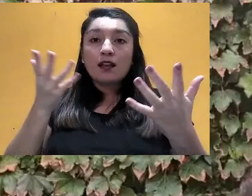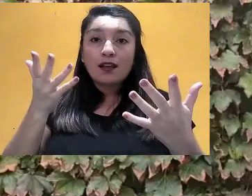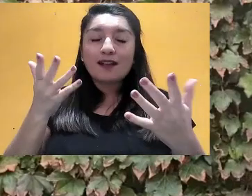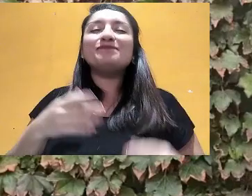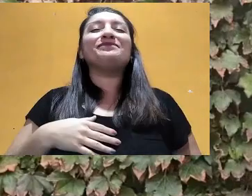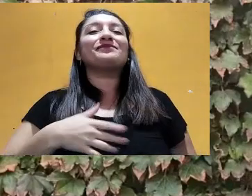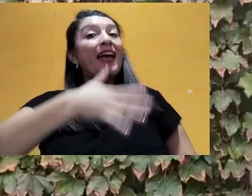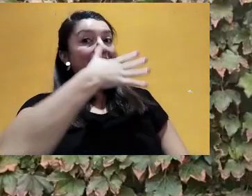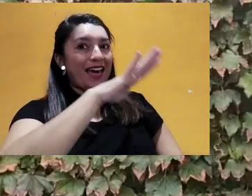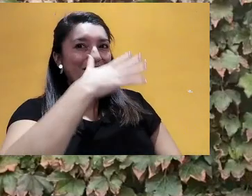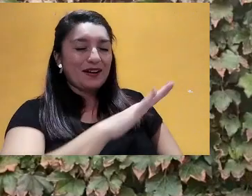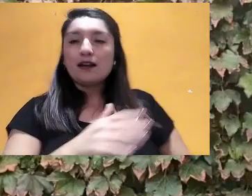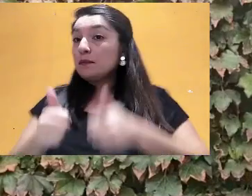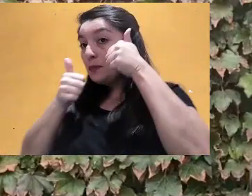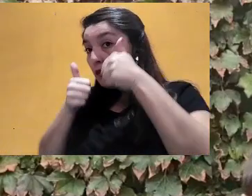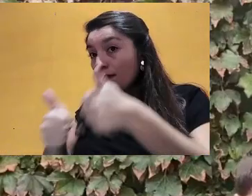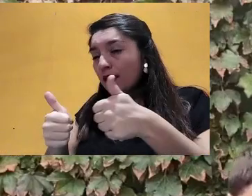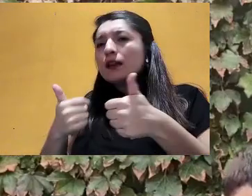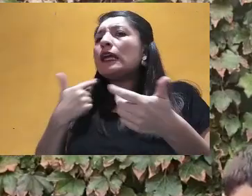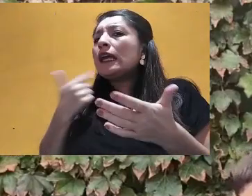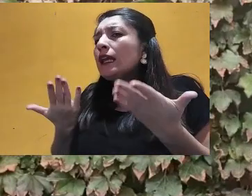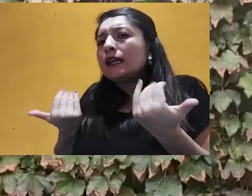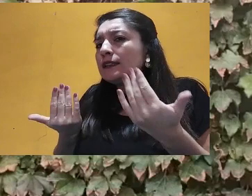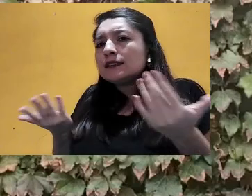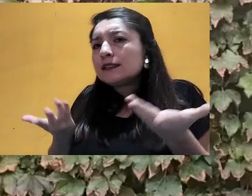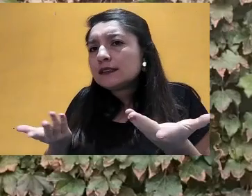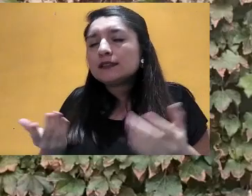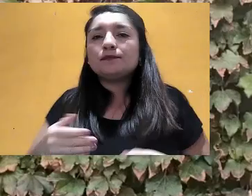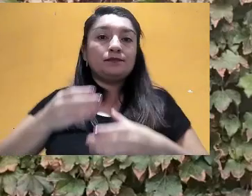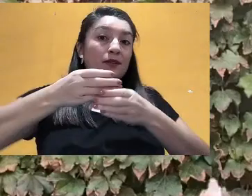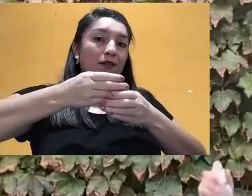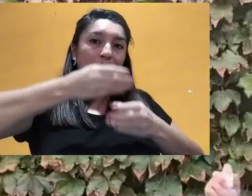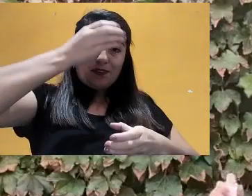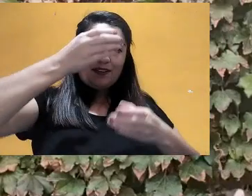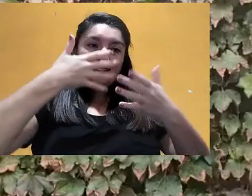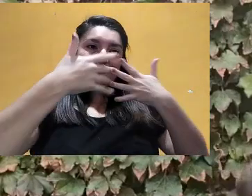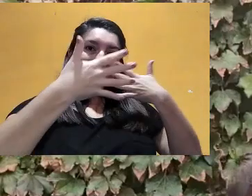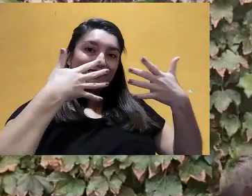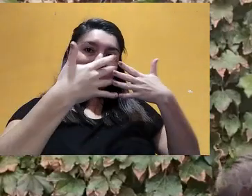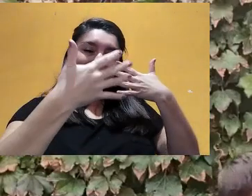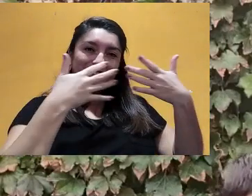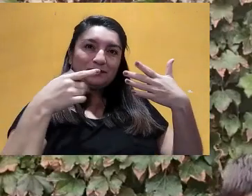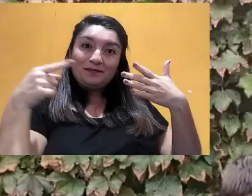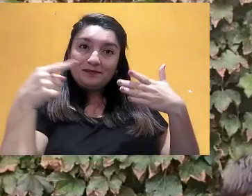agua. Muy bien, Juan Pablo, ¿y qué necesitamos? Una botella transparente,